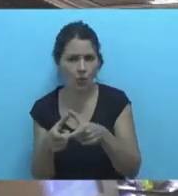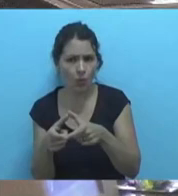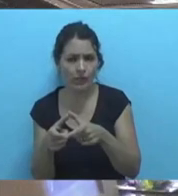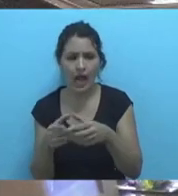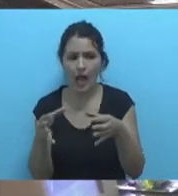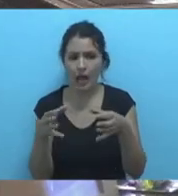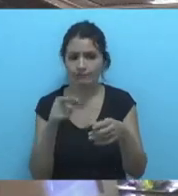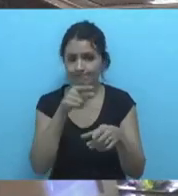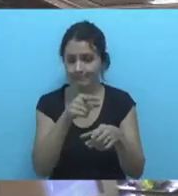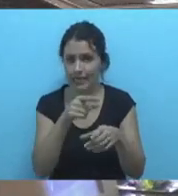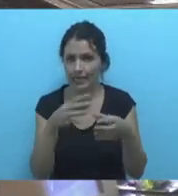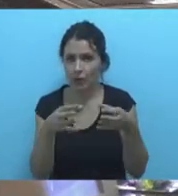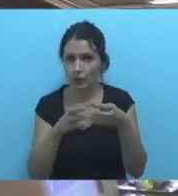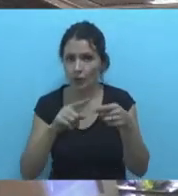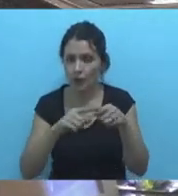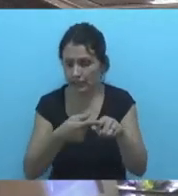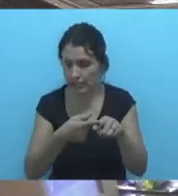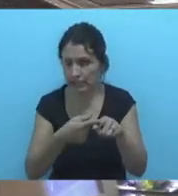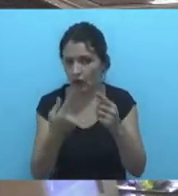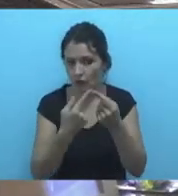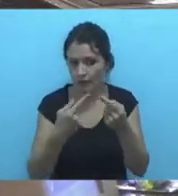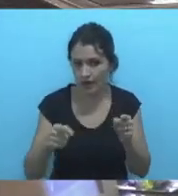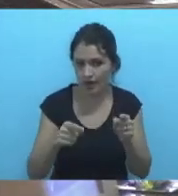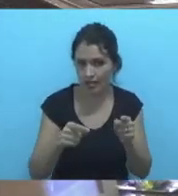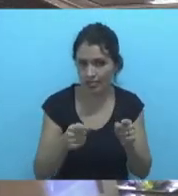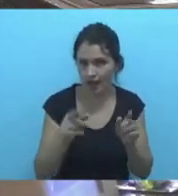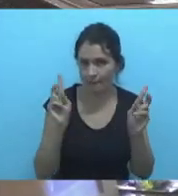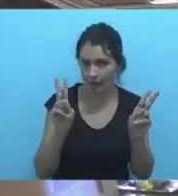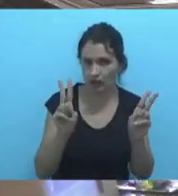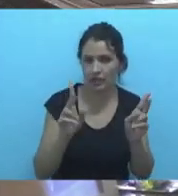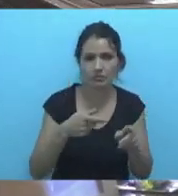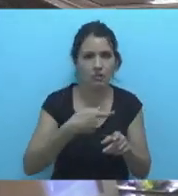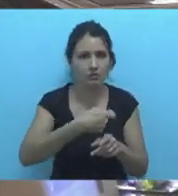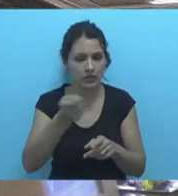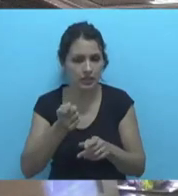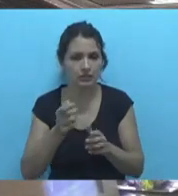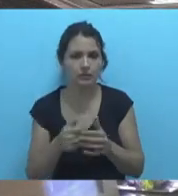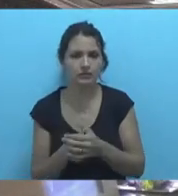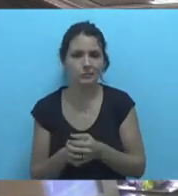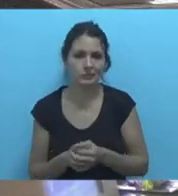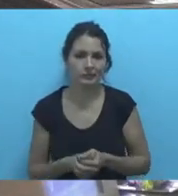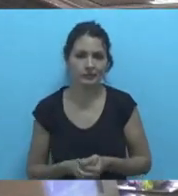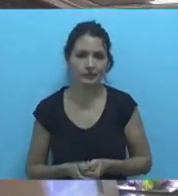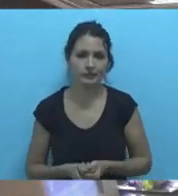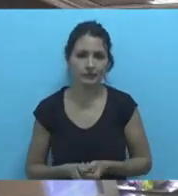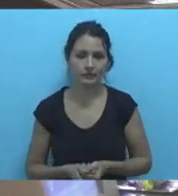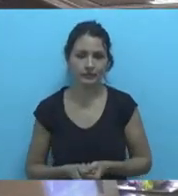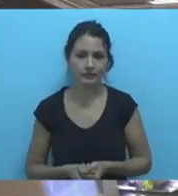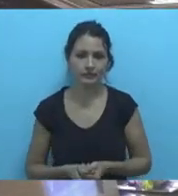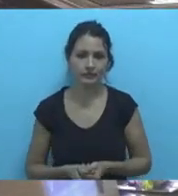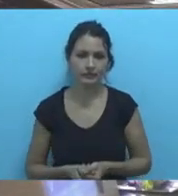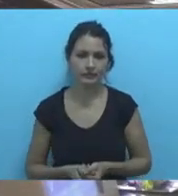también de comunidades que hay senadores que tampoco por ahí